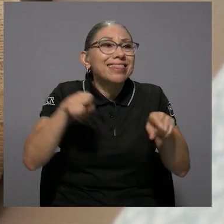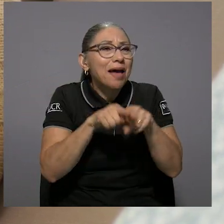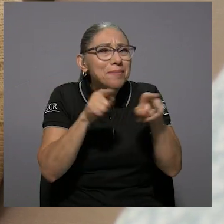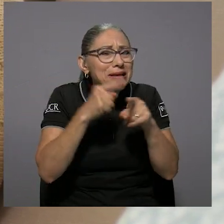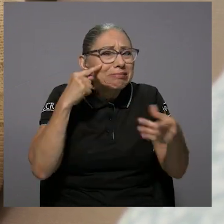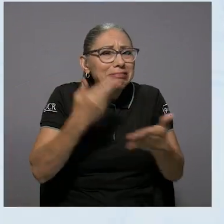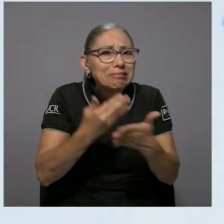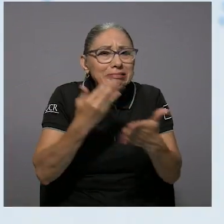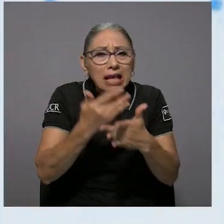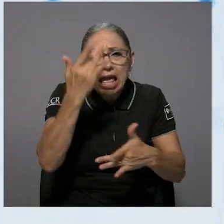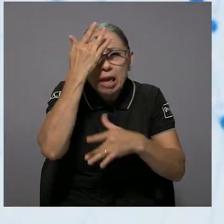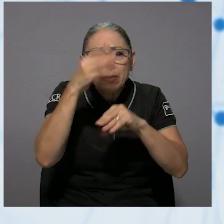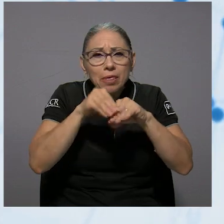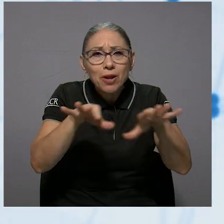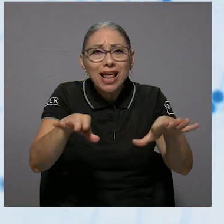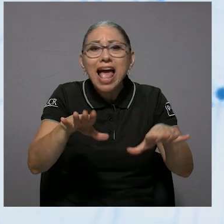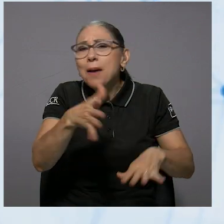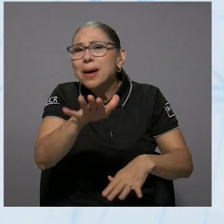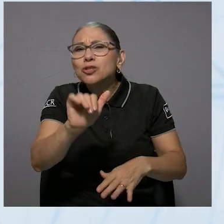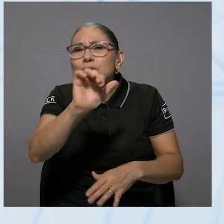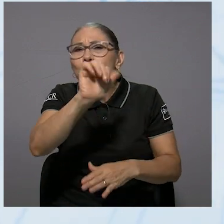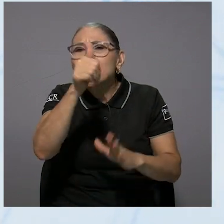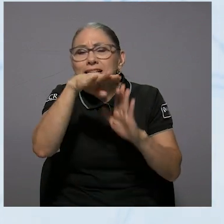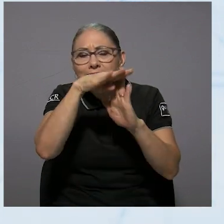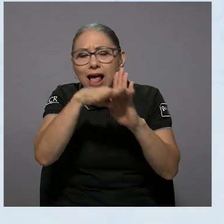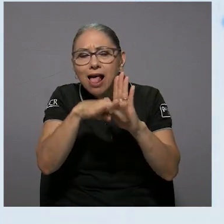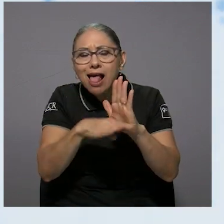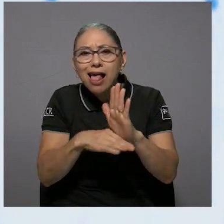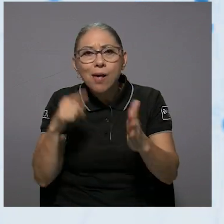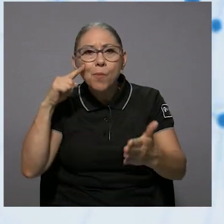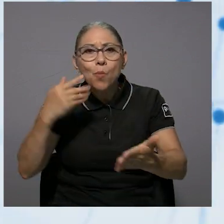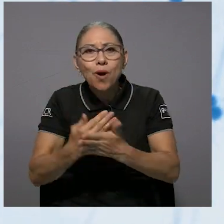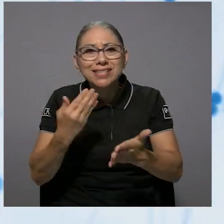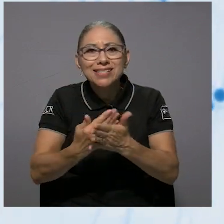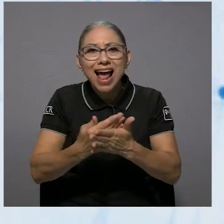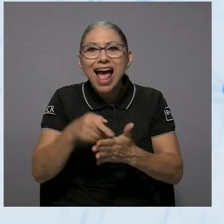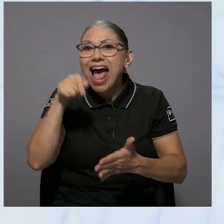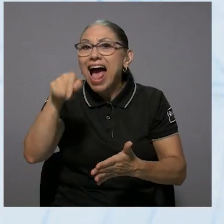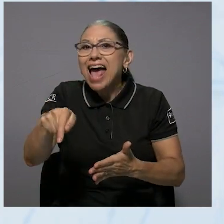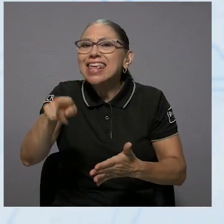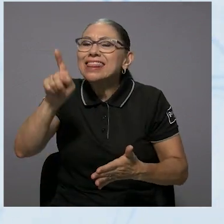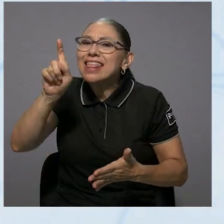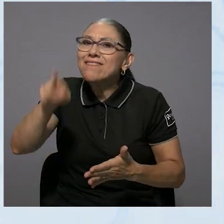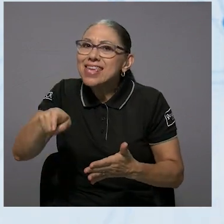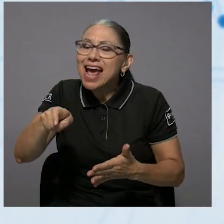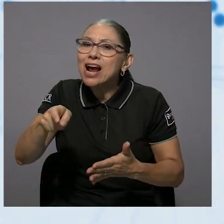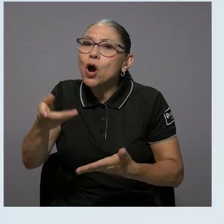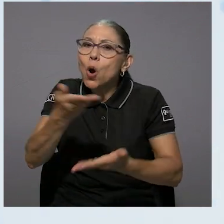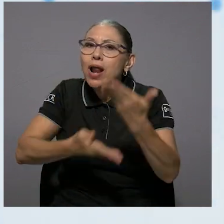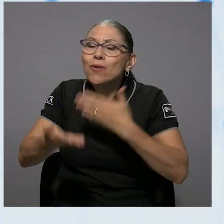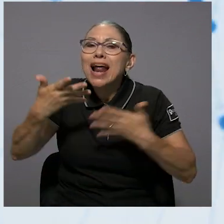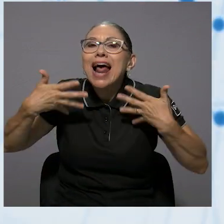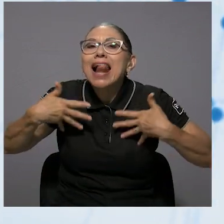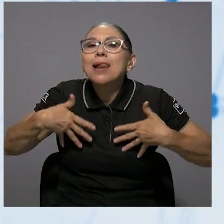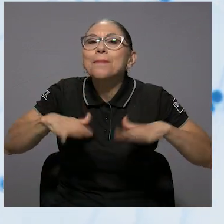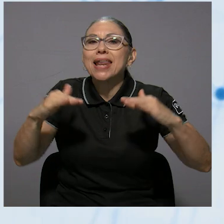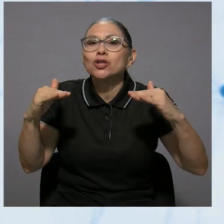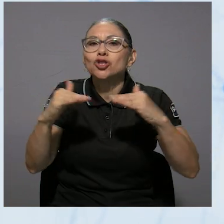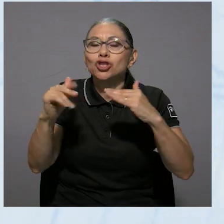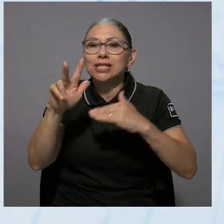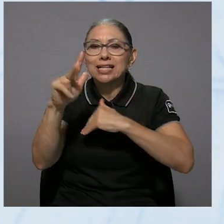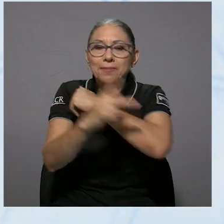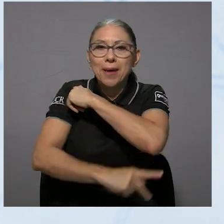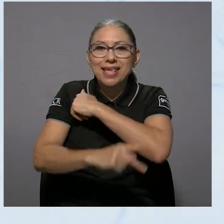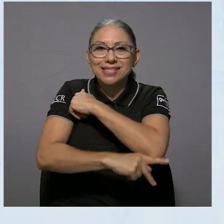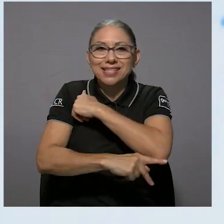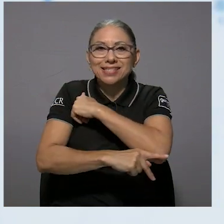epidemiológica, sacamos más o menos 10 acciones muestra, y dentro de ellas tenían que colaborar al menos 3 países. Y la consigna era tratar